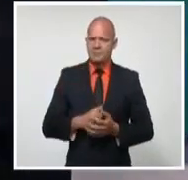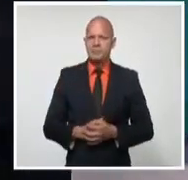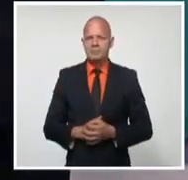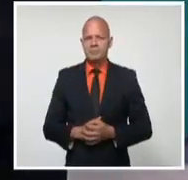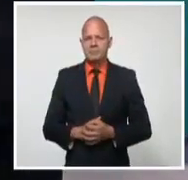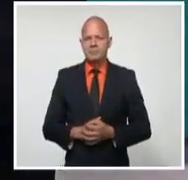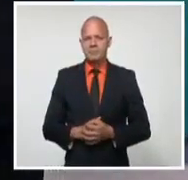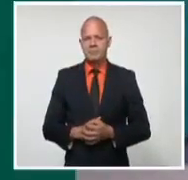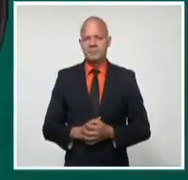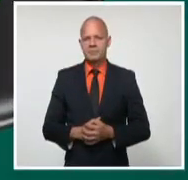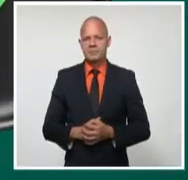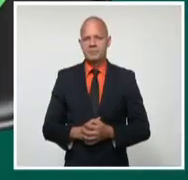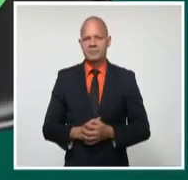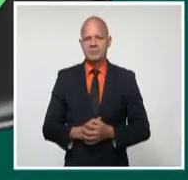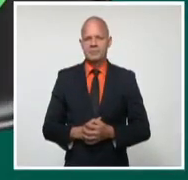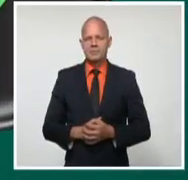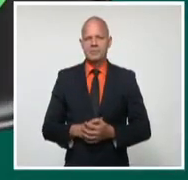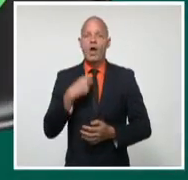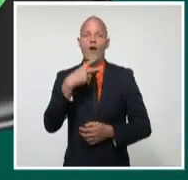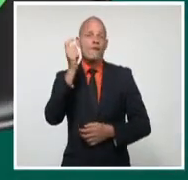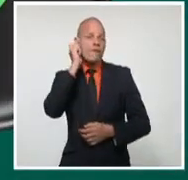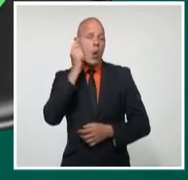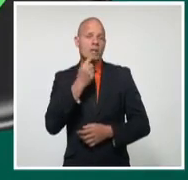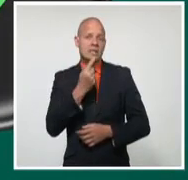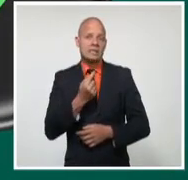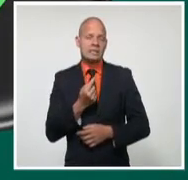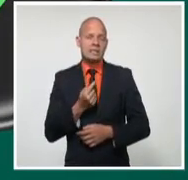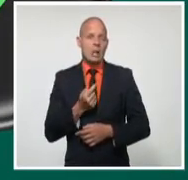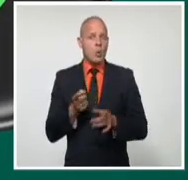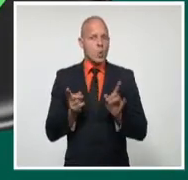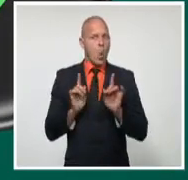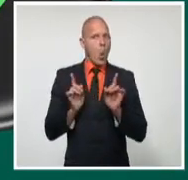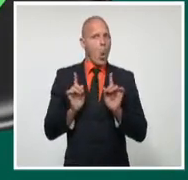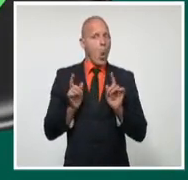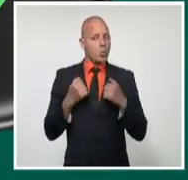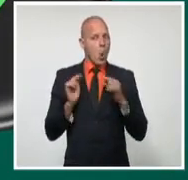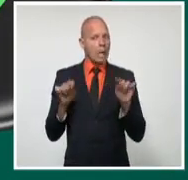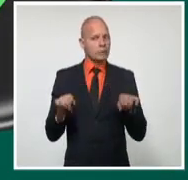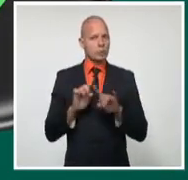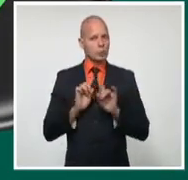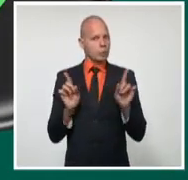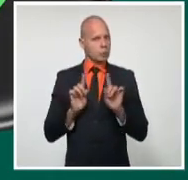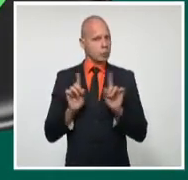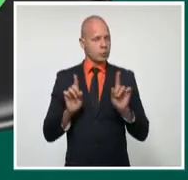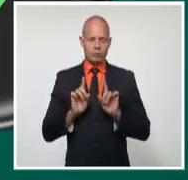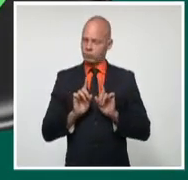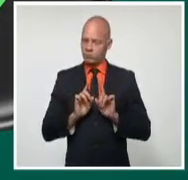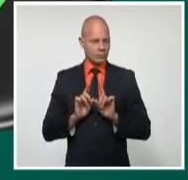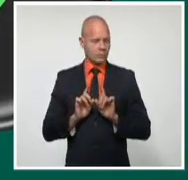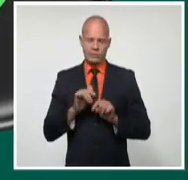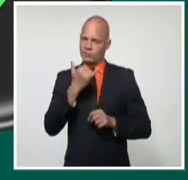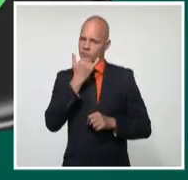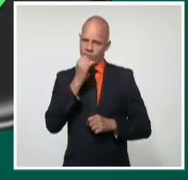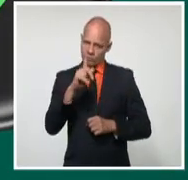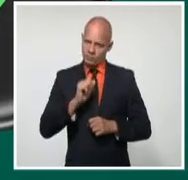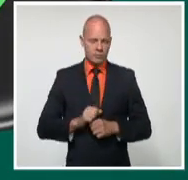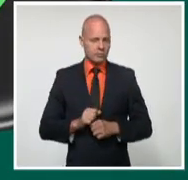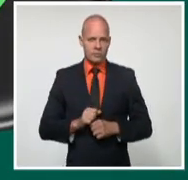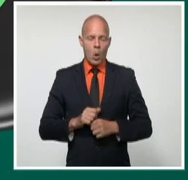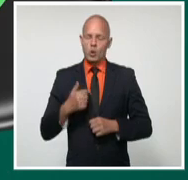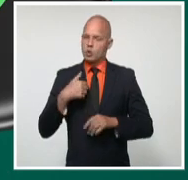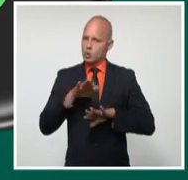Adelante. No, de hecho yo no voy a estar. Yo solamente le estoy haciendo el favor